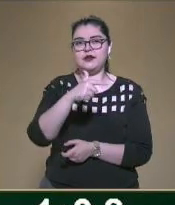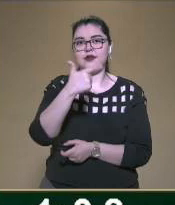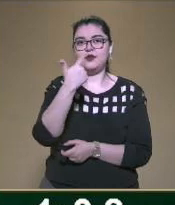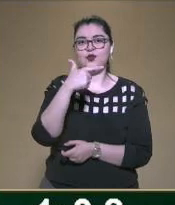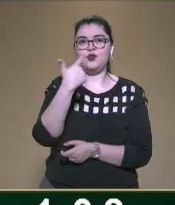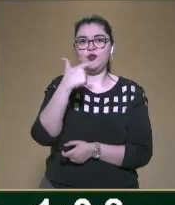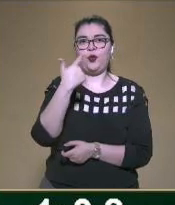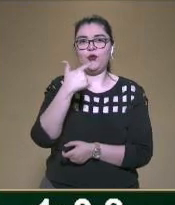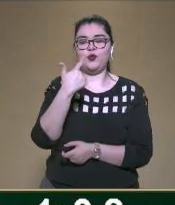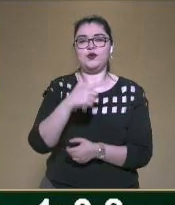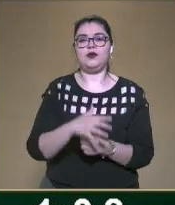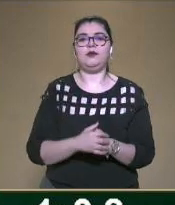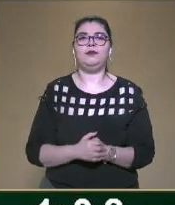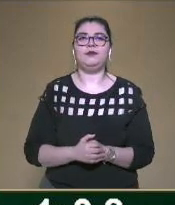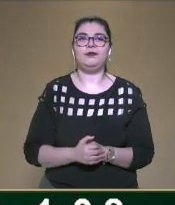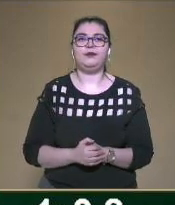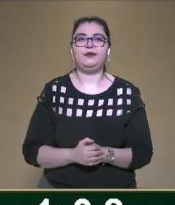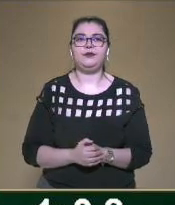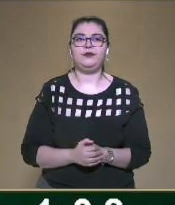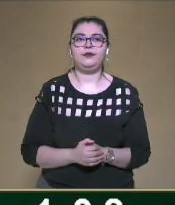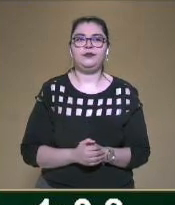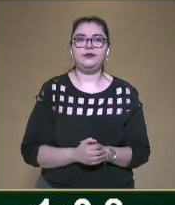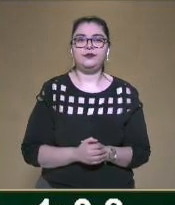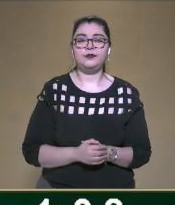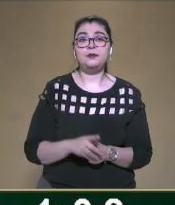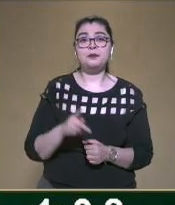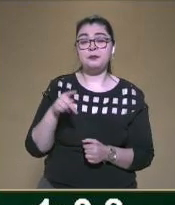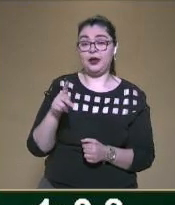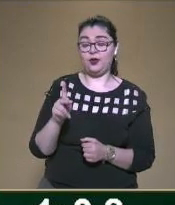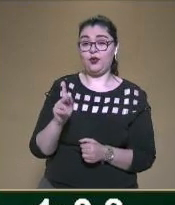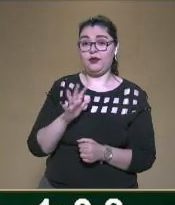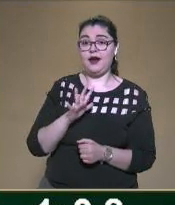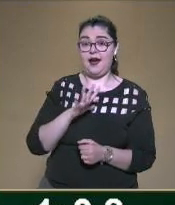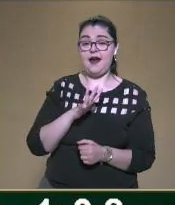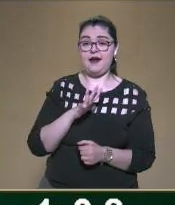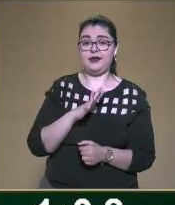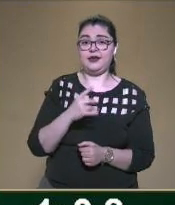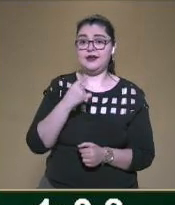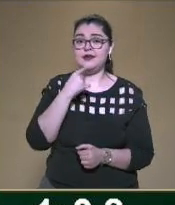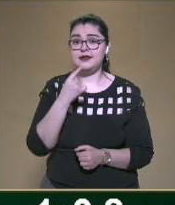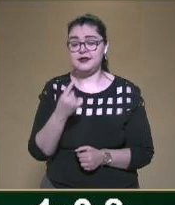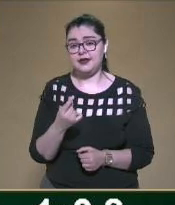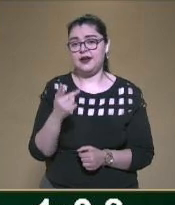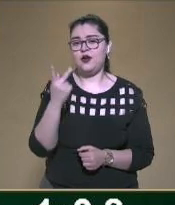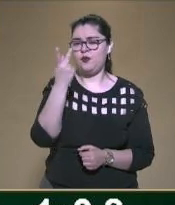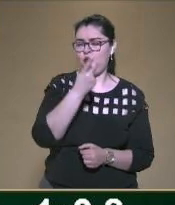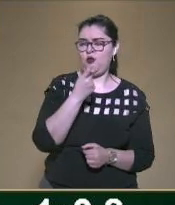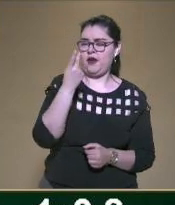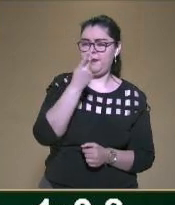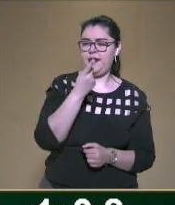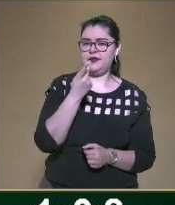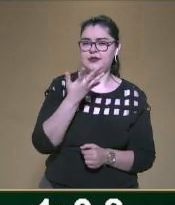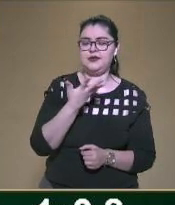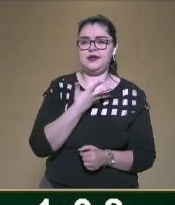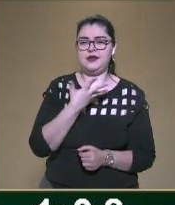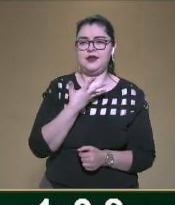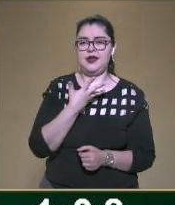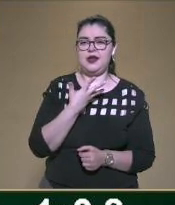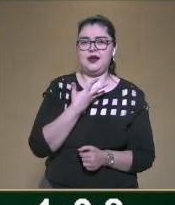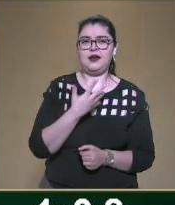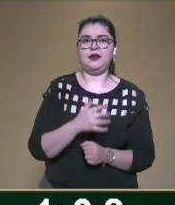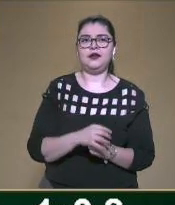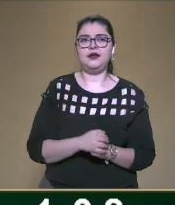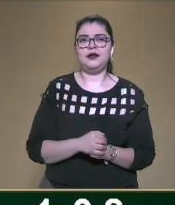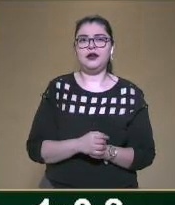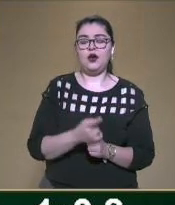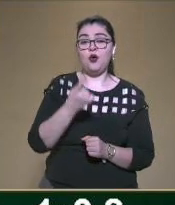4 versos, ¿verdad? Pero hay que mencionar que los poemas son compuestos, ¿verdad?, por algún autor, en este